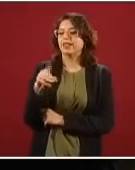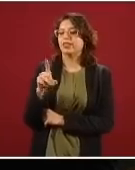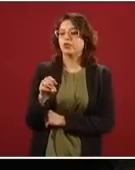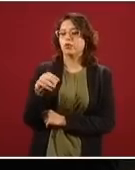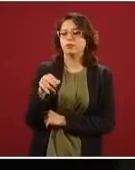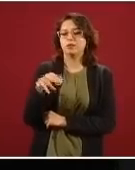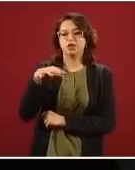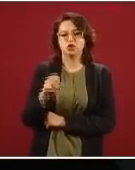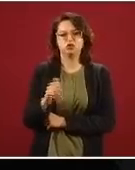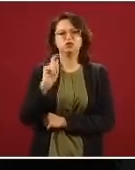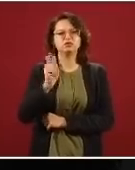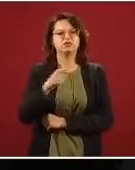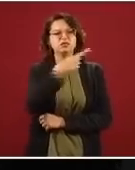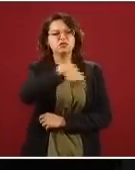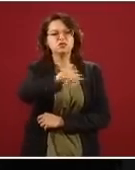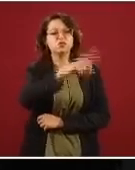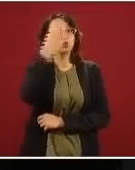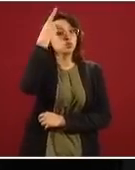los presuntos